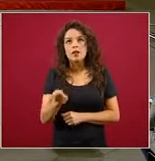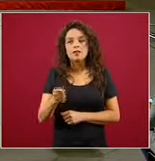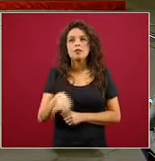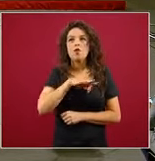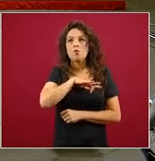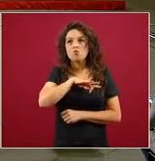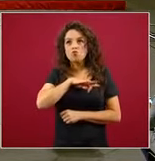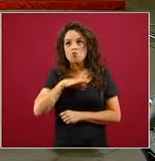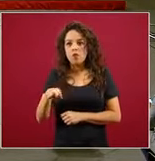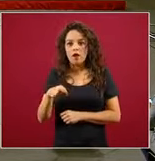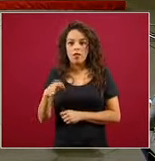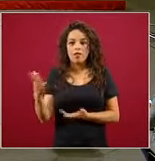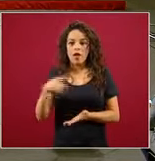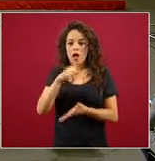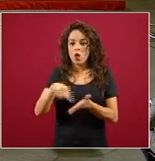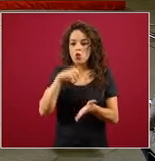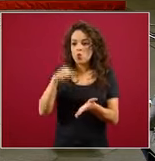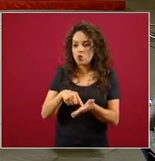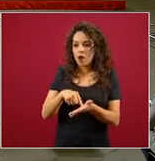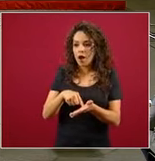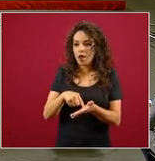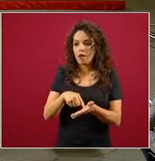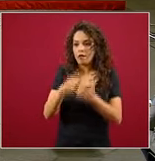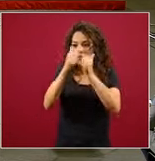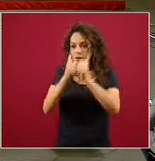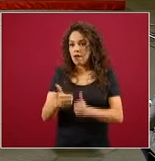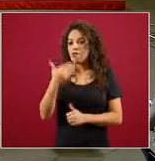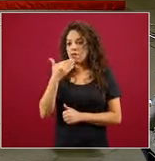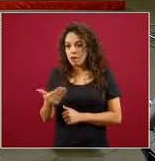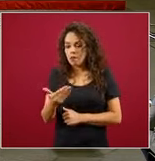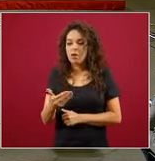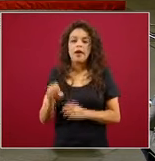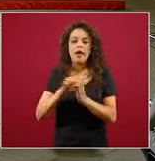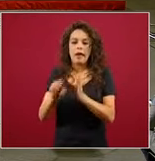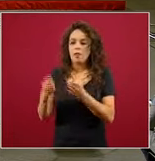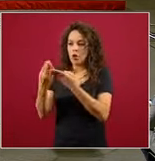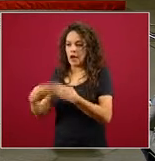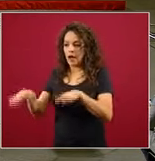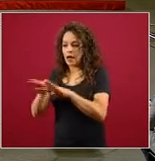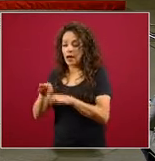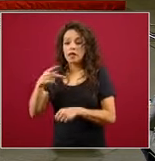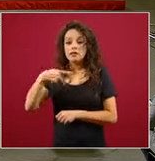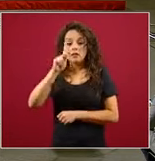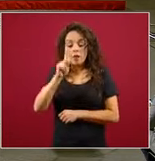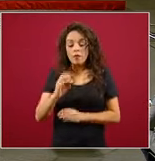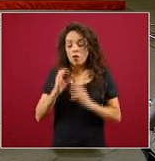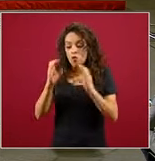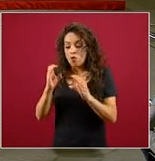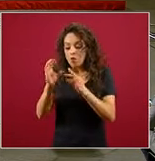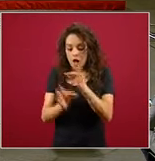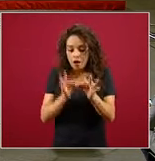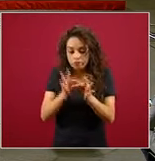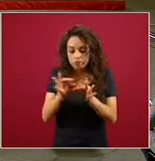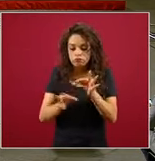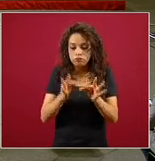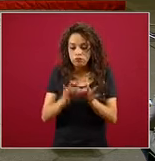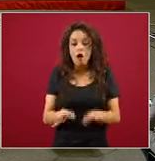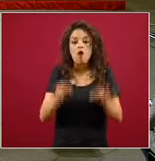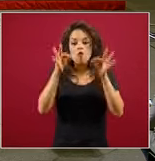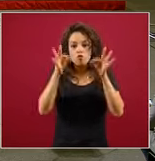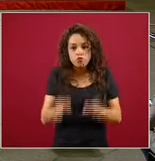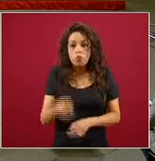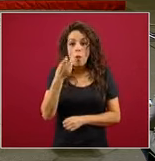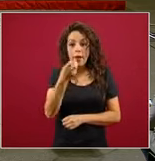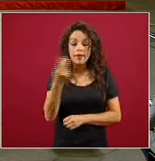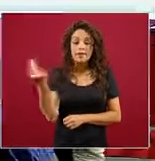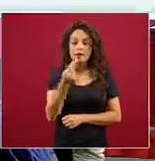posible, preferentemente en el propio domicilio, pero con los cuidados apropiados. Y esto pues necesita de toda una planificación. La siguiente, por